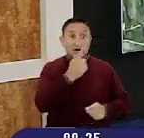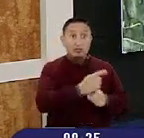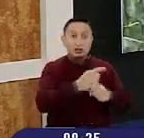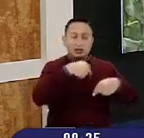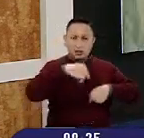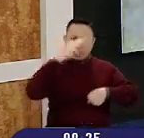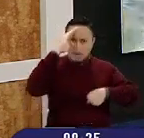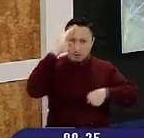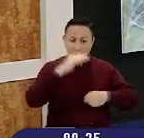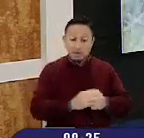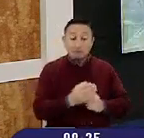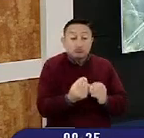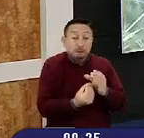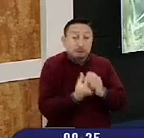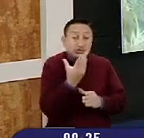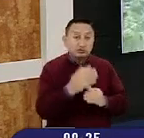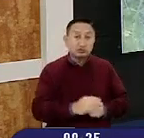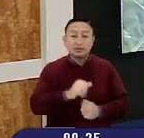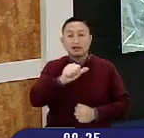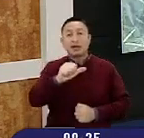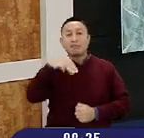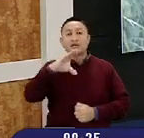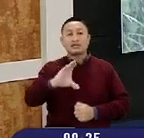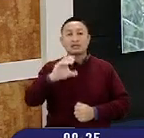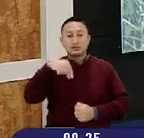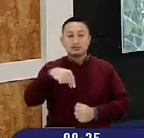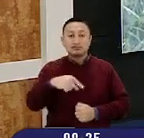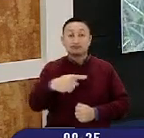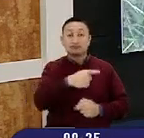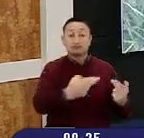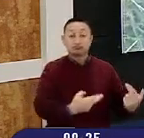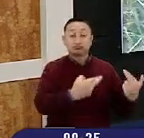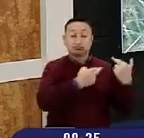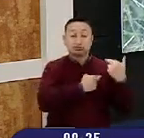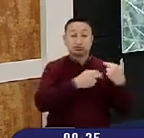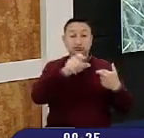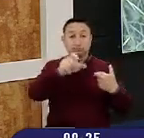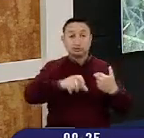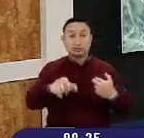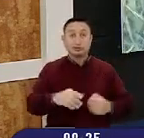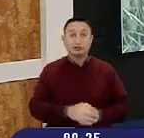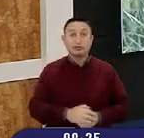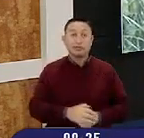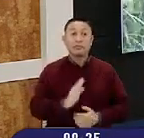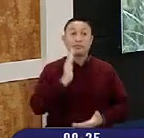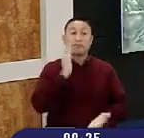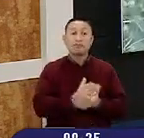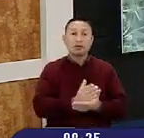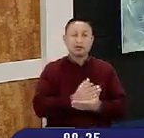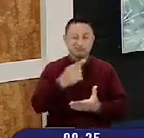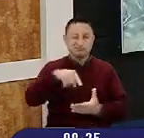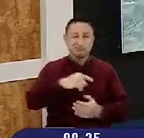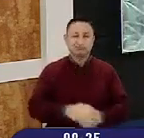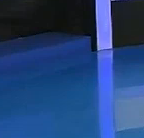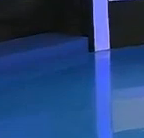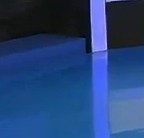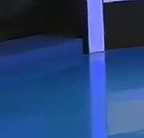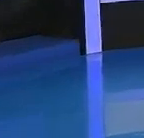policía creada que debería ser la que está encargada de la gente que habita en la calle. Tiempo de pausa, vámonos, ya